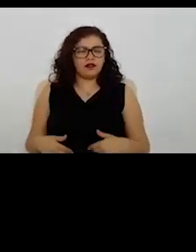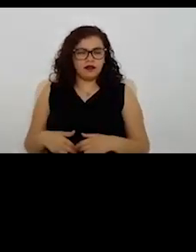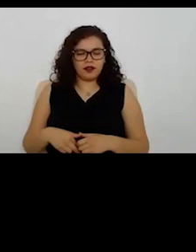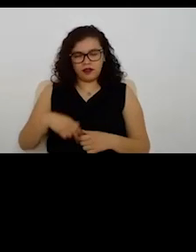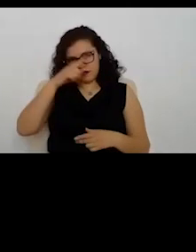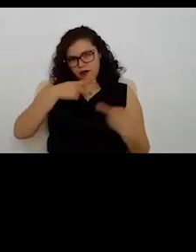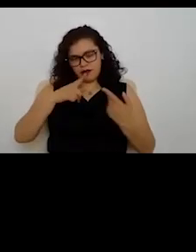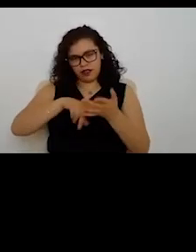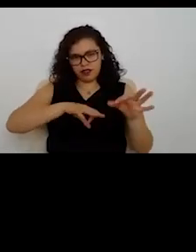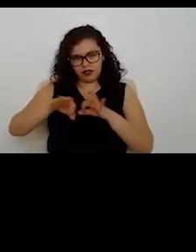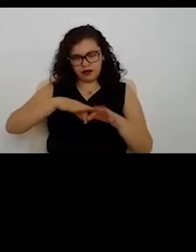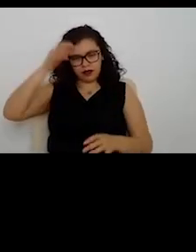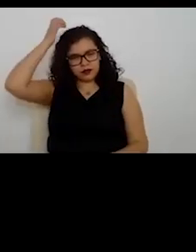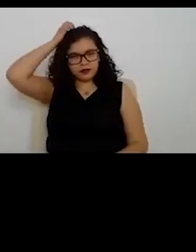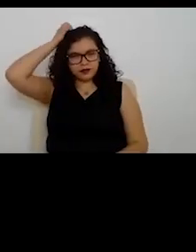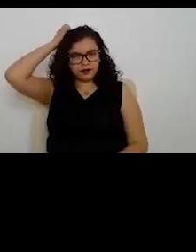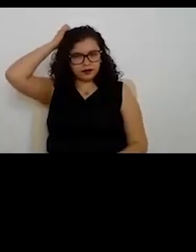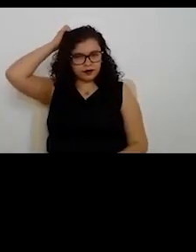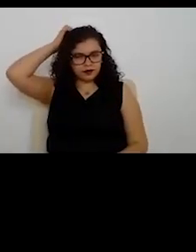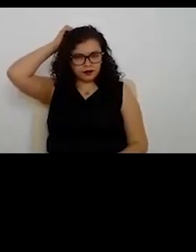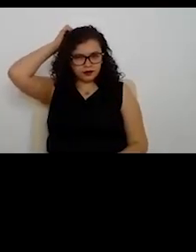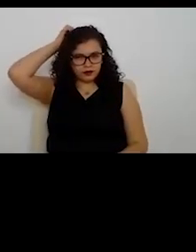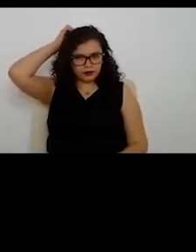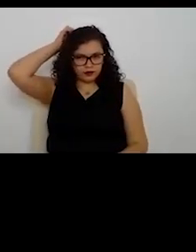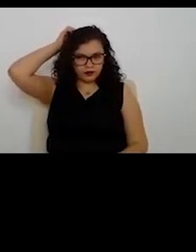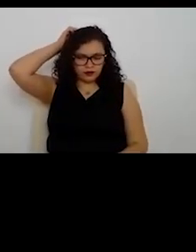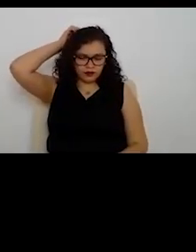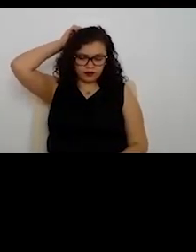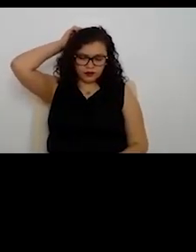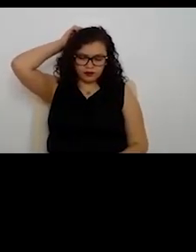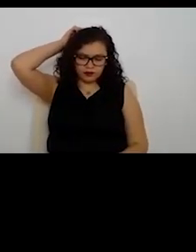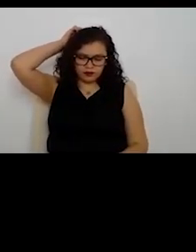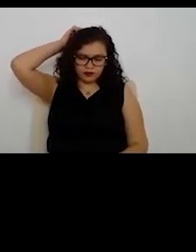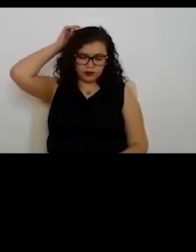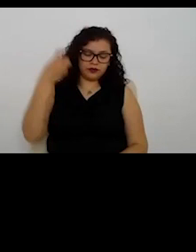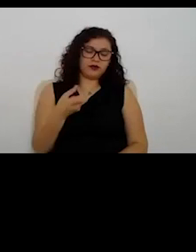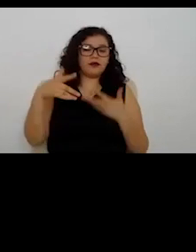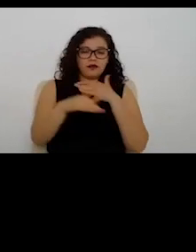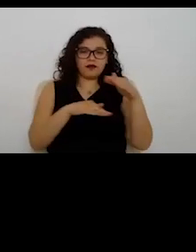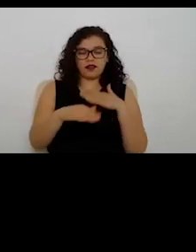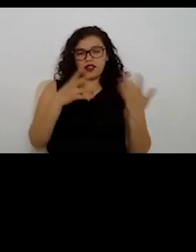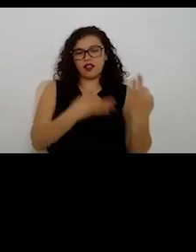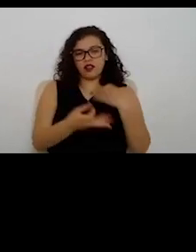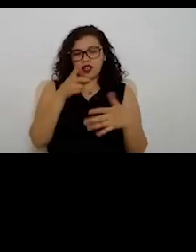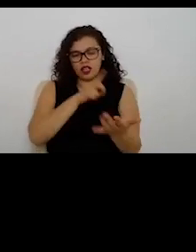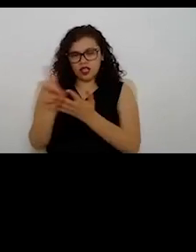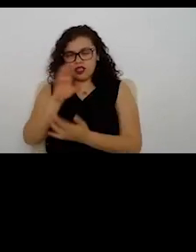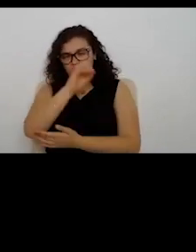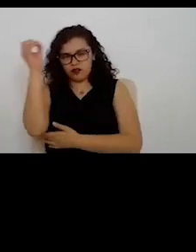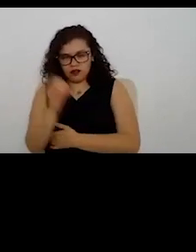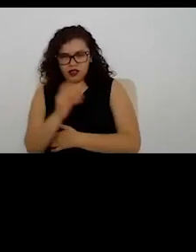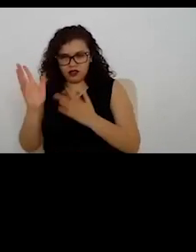trabajador. Entonces, vamos a ver que estos son principios que van a permear todos los derechos y las